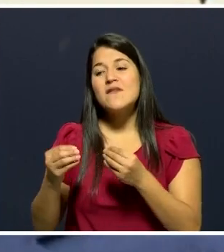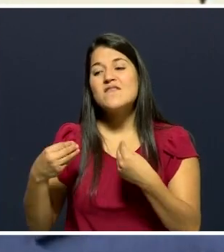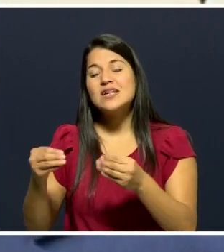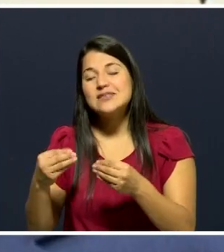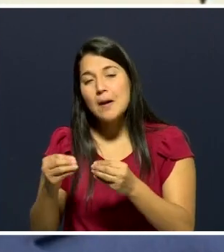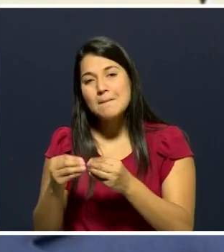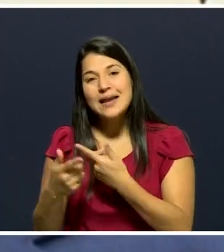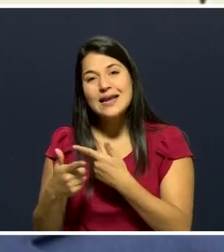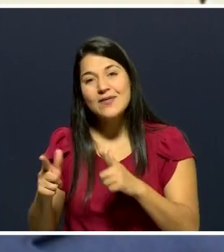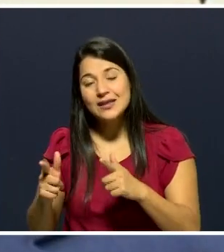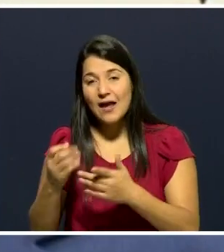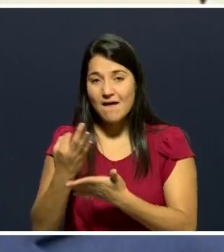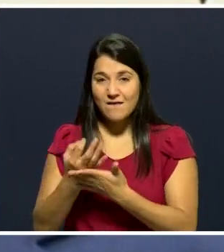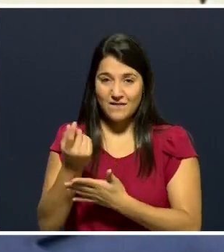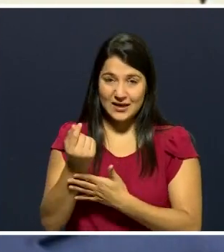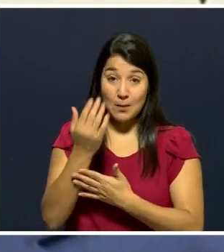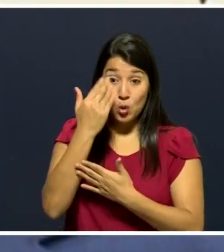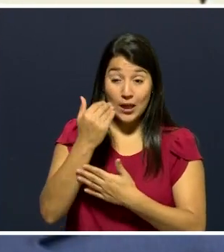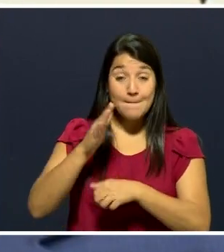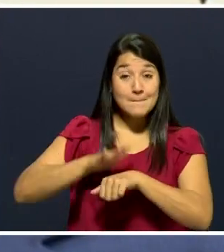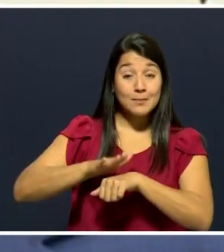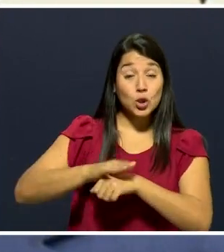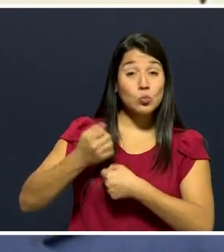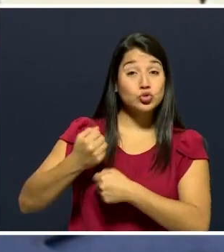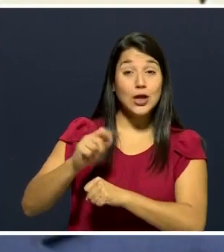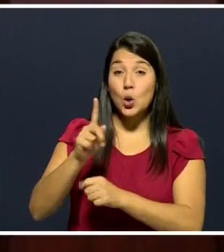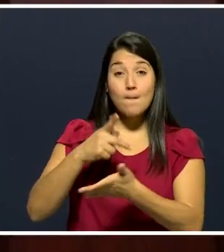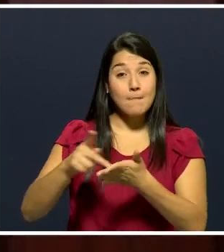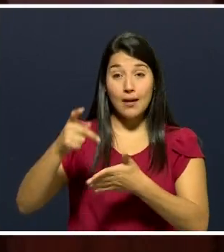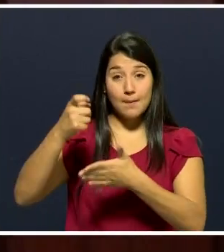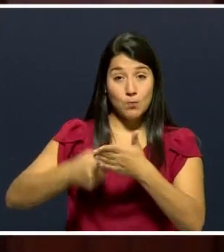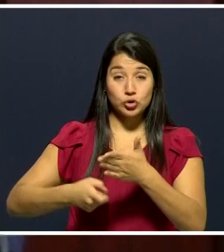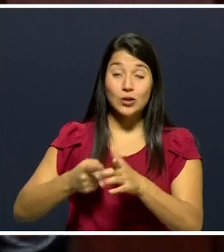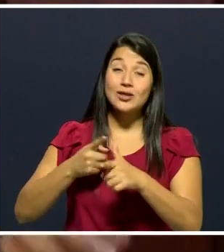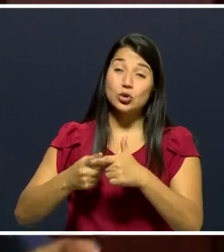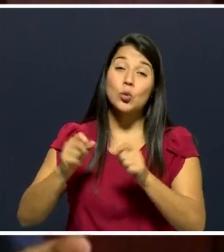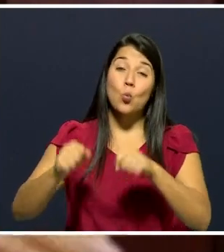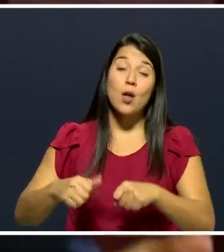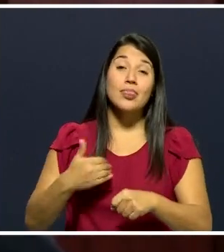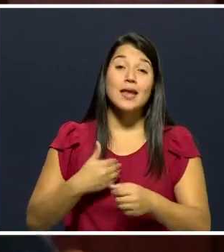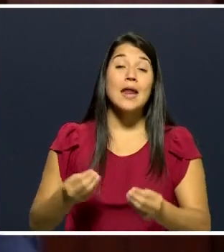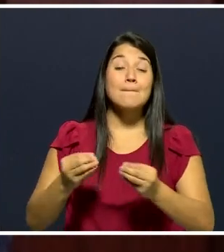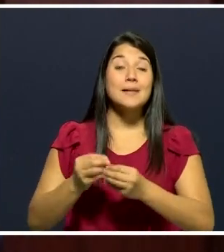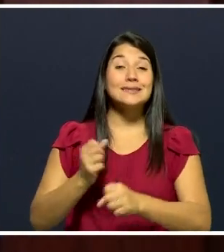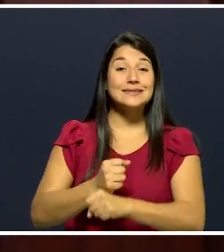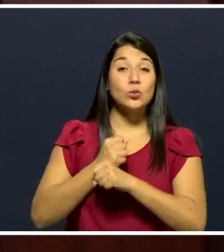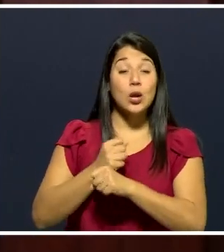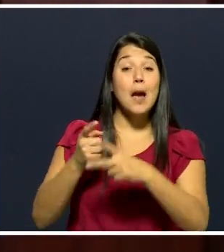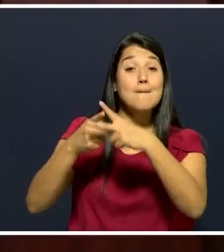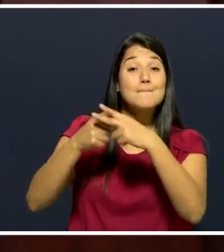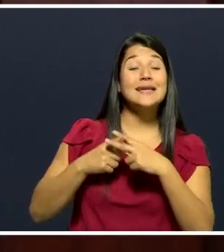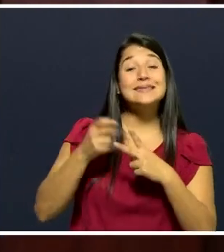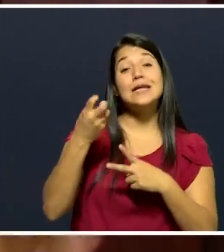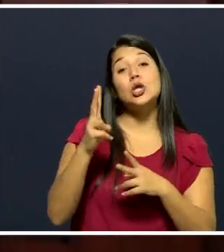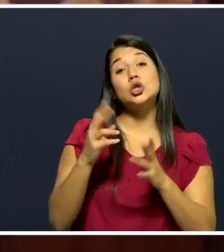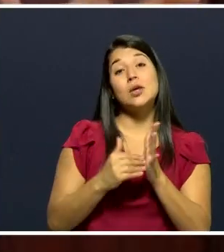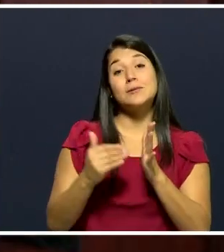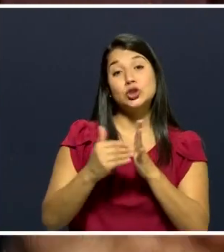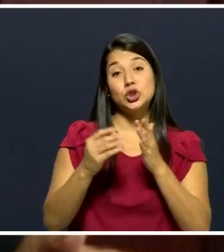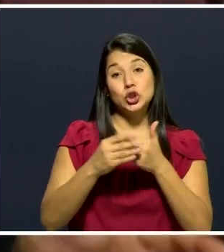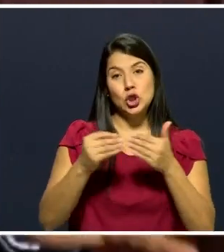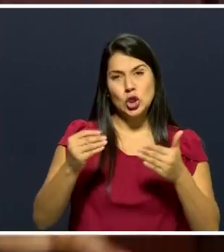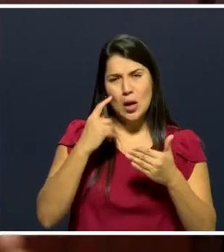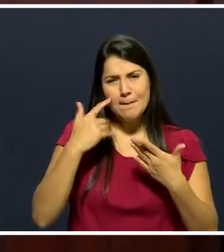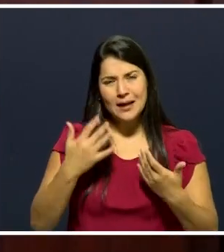retos durante un periodo de 2 años con mayor seguridad. Un crédito de 12 millones de dólares que va a servir para